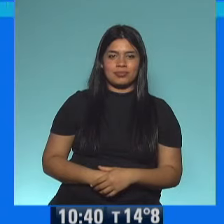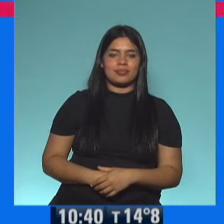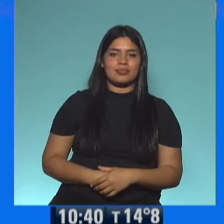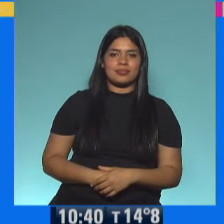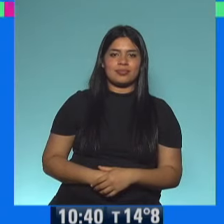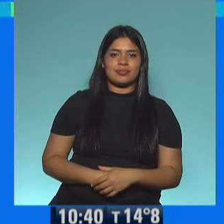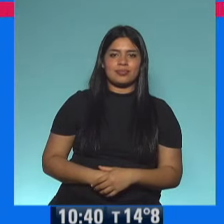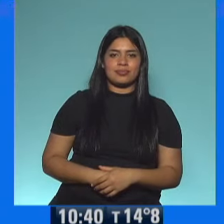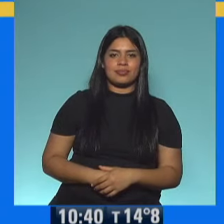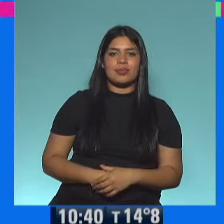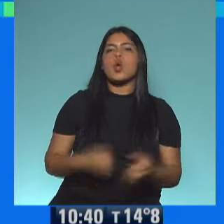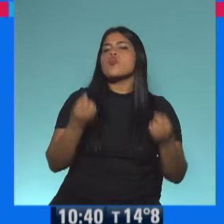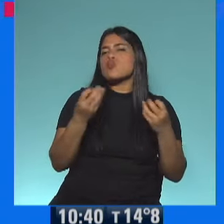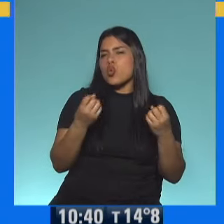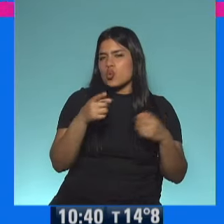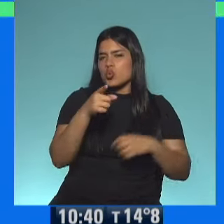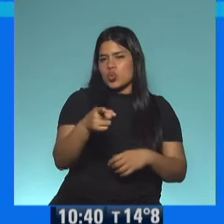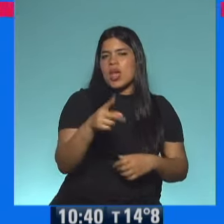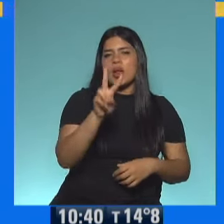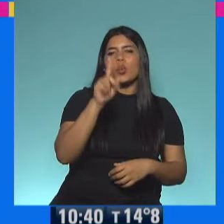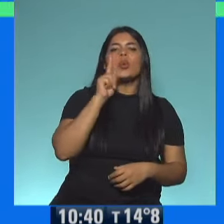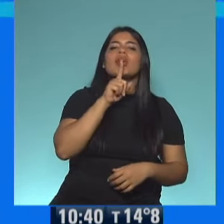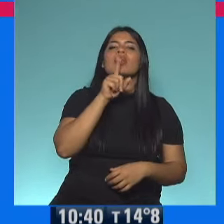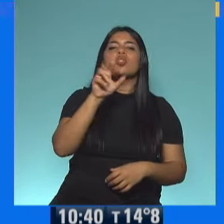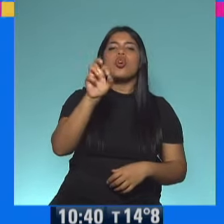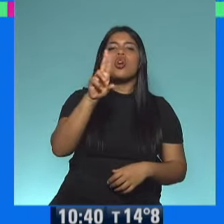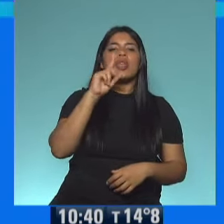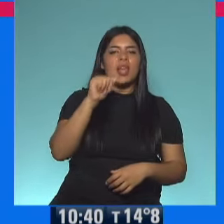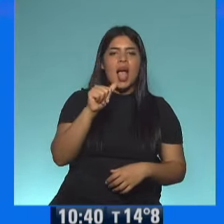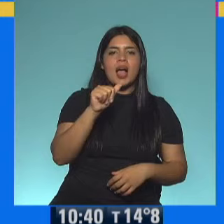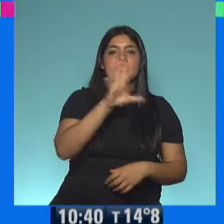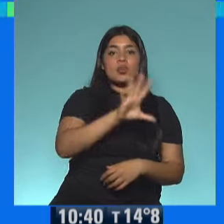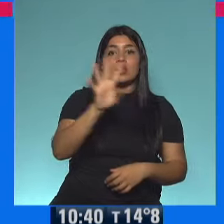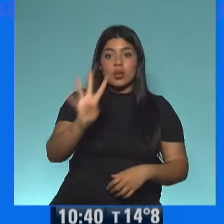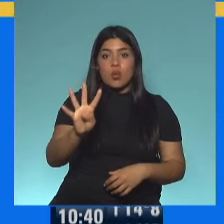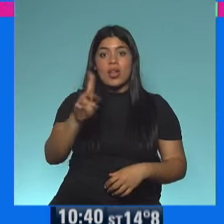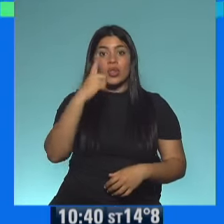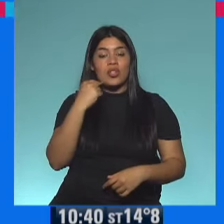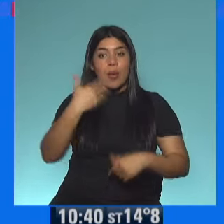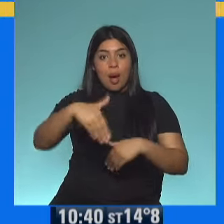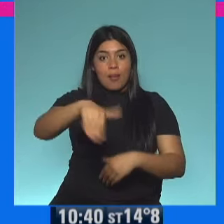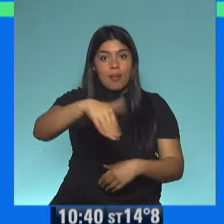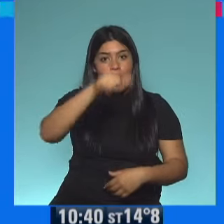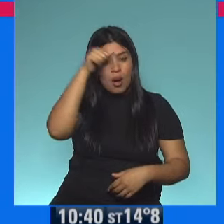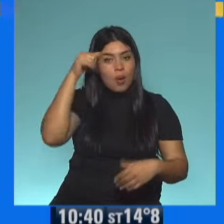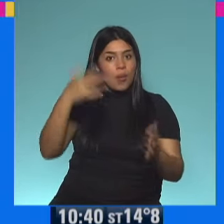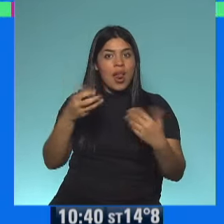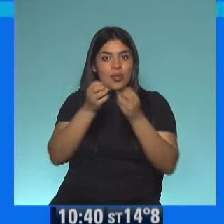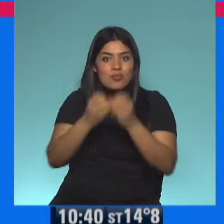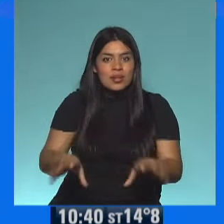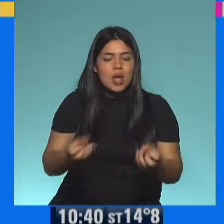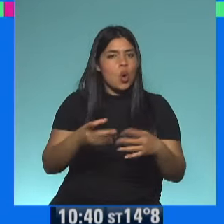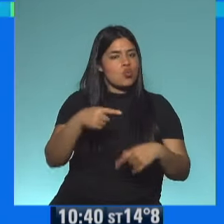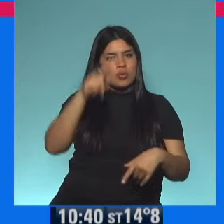Infaltable, la primera de la fila, ¿eh? Victoria de San Juan. Victoria, claro que sí. 54 días para el verano, bueno, ella ya está ahí, la cabeza